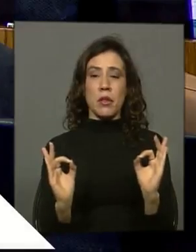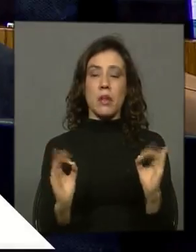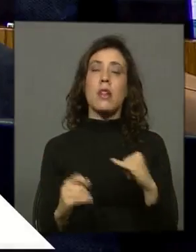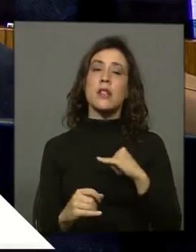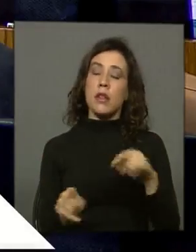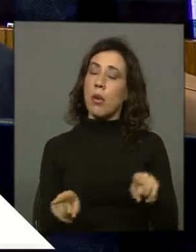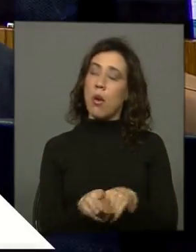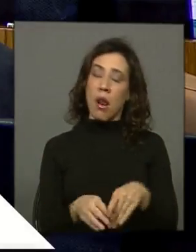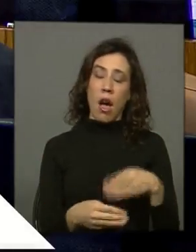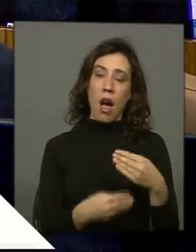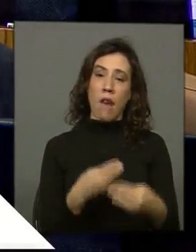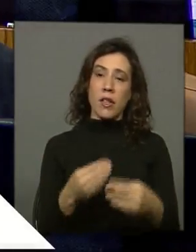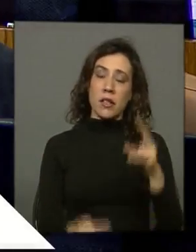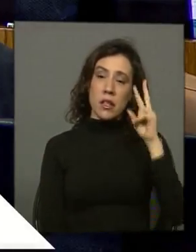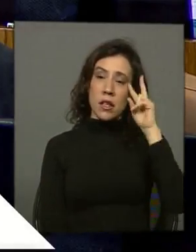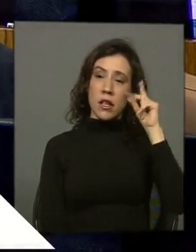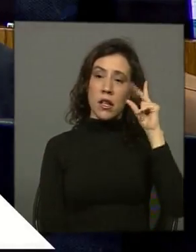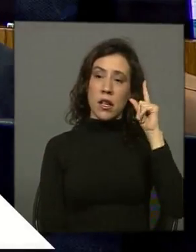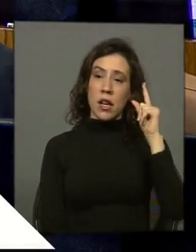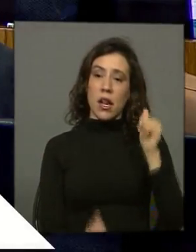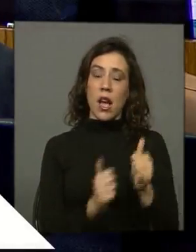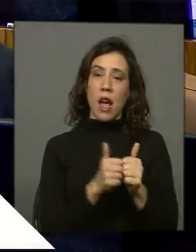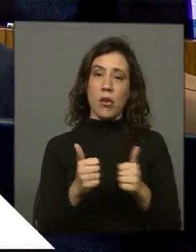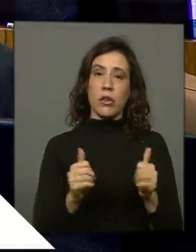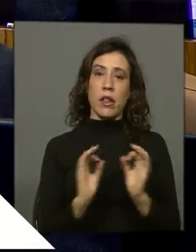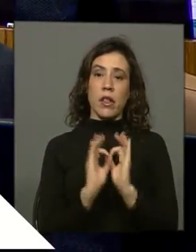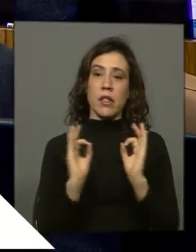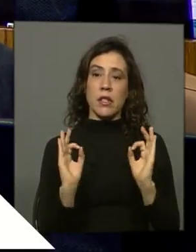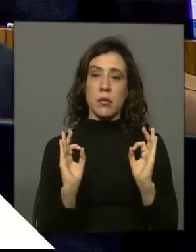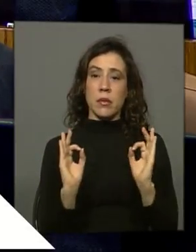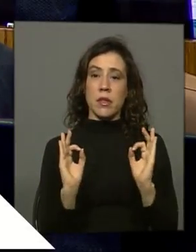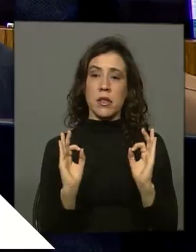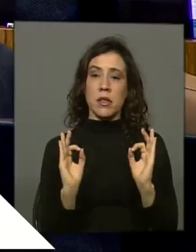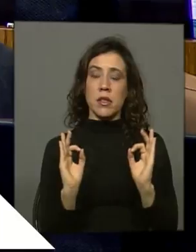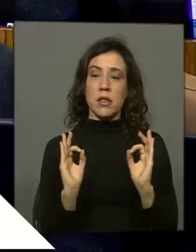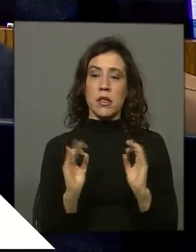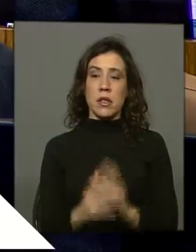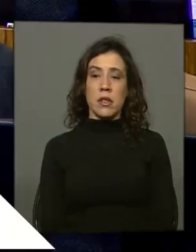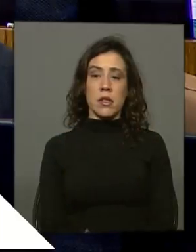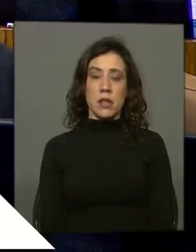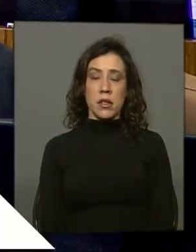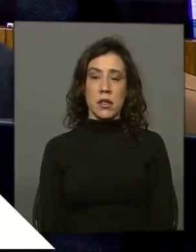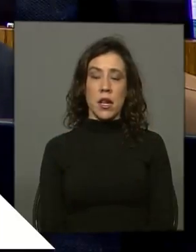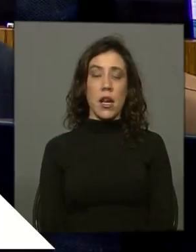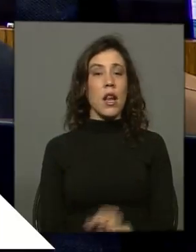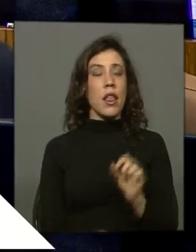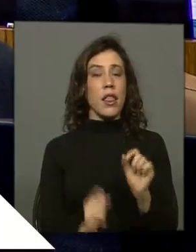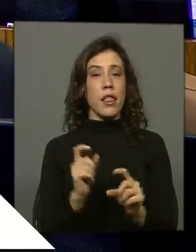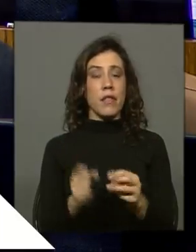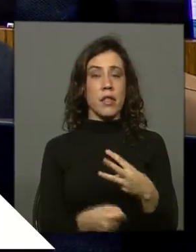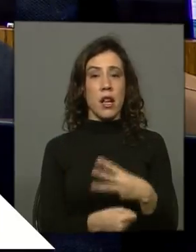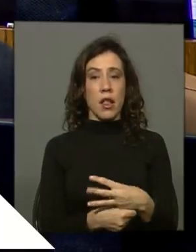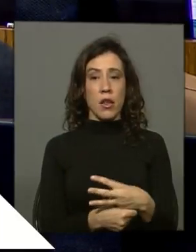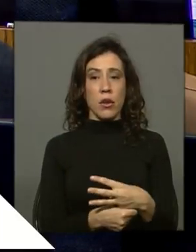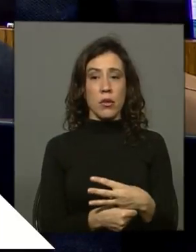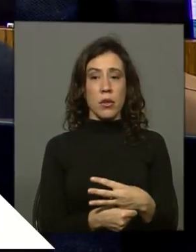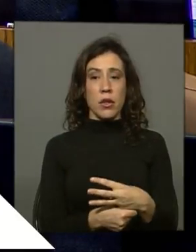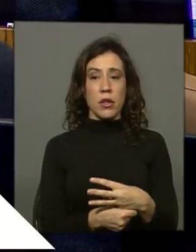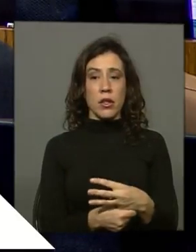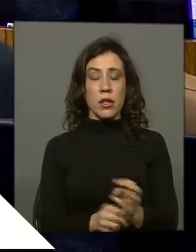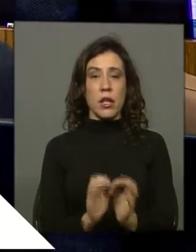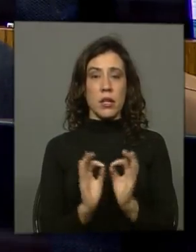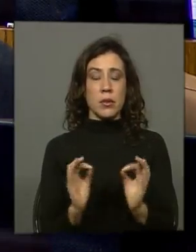seguir avanzando de crear una autoridad especial un procurador defensor del adulto mayor especial